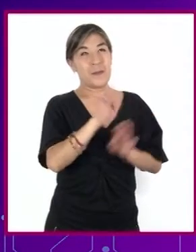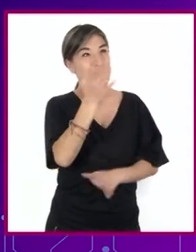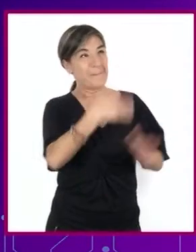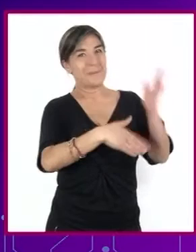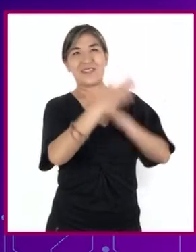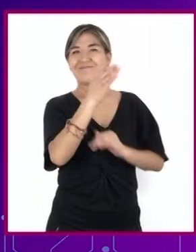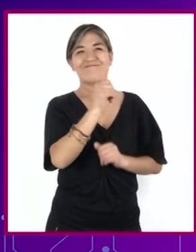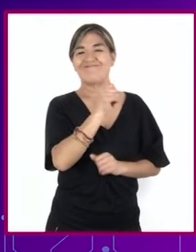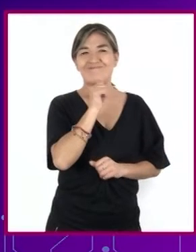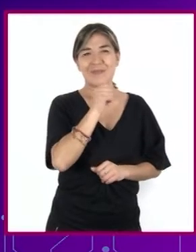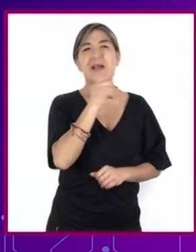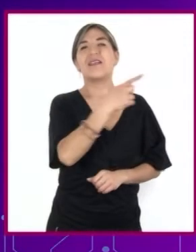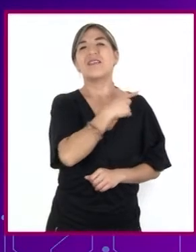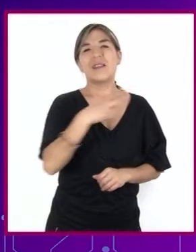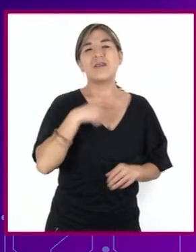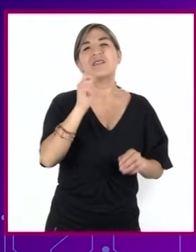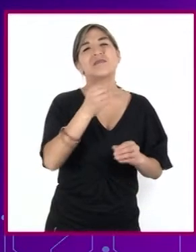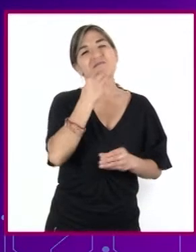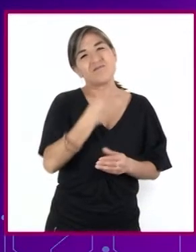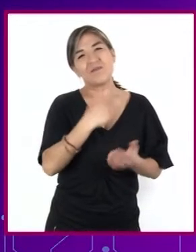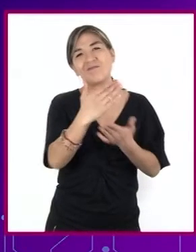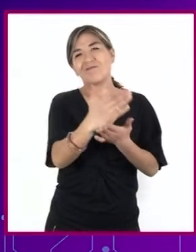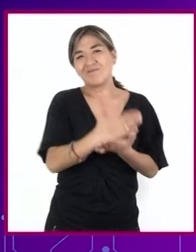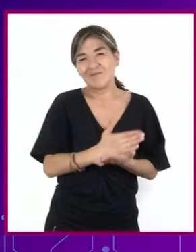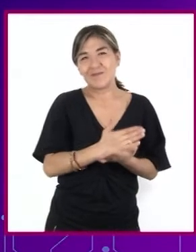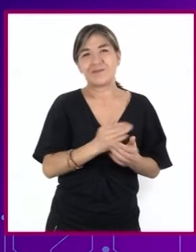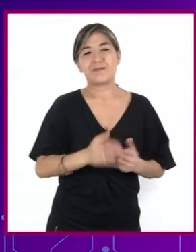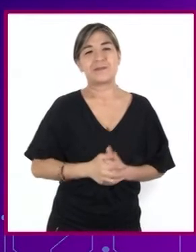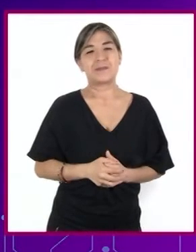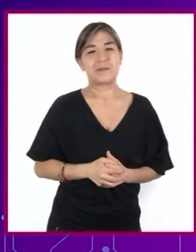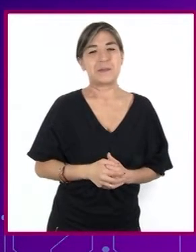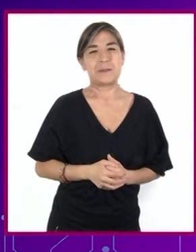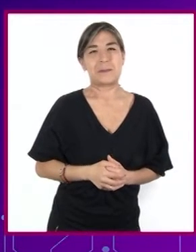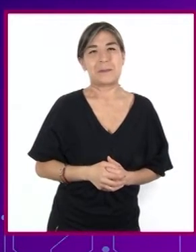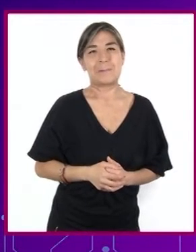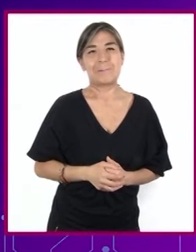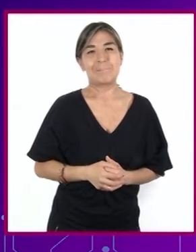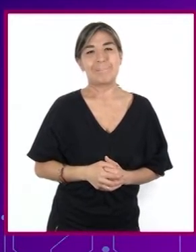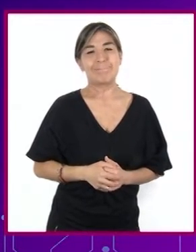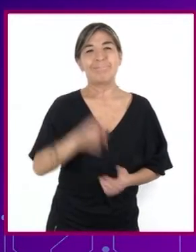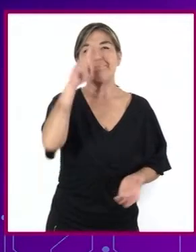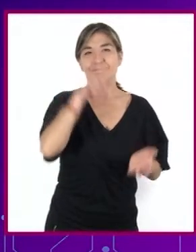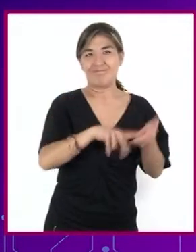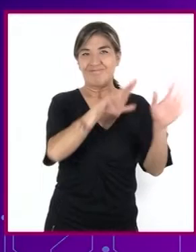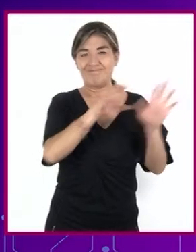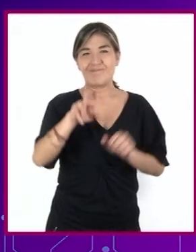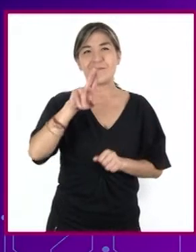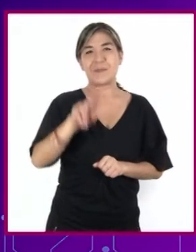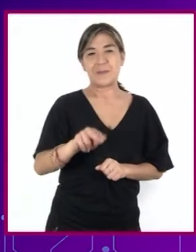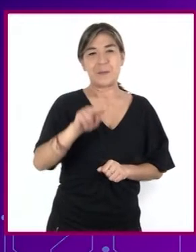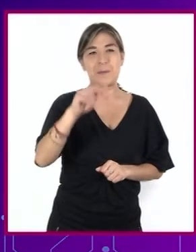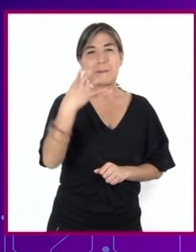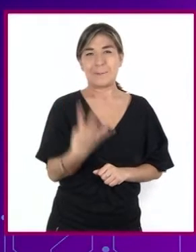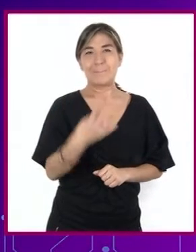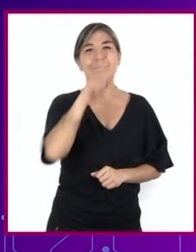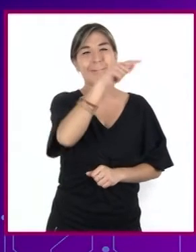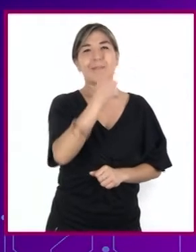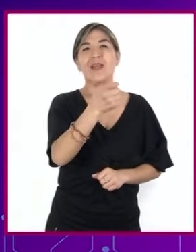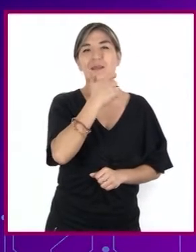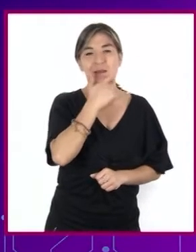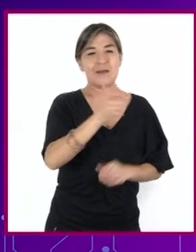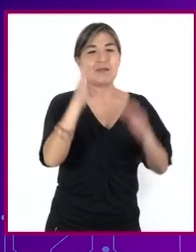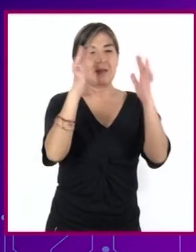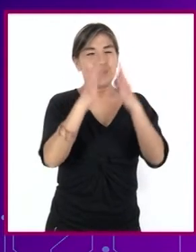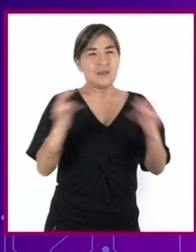potencia, tuvo que conformarse con territorios limitados. En 1884, Gran Bretaña y